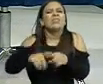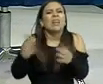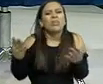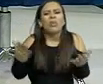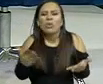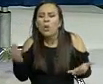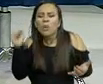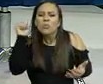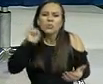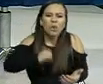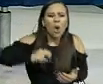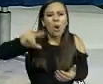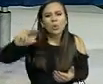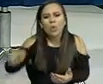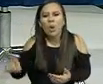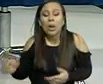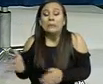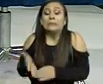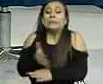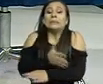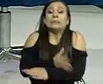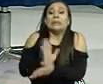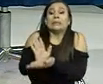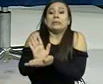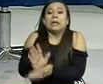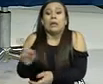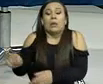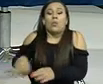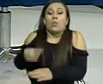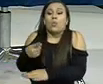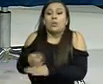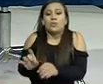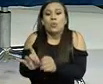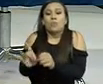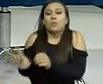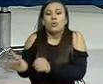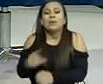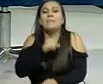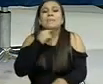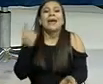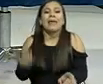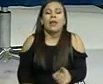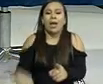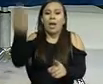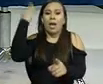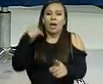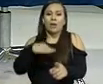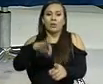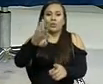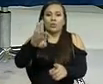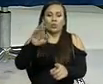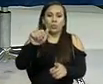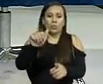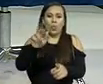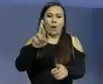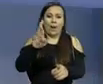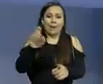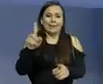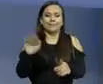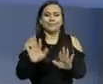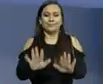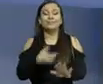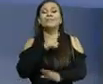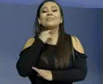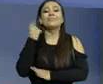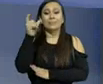esto o podría ser esta la antesala de un juicio político en contra del padre carlos cuál es bueno es claro evidente que el